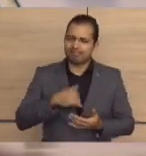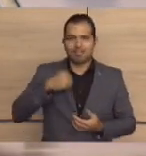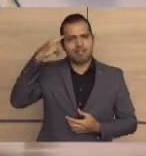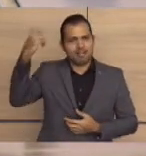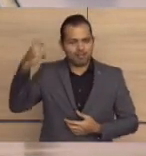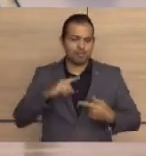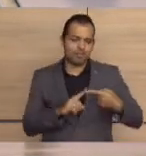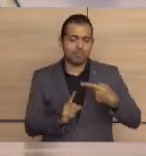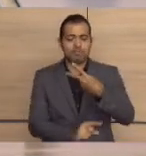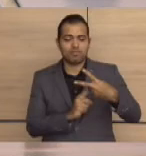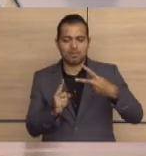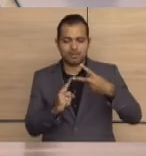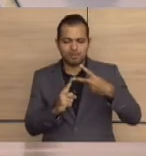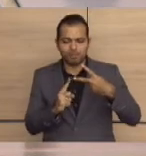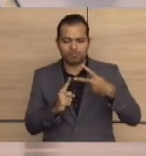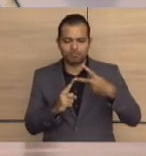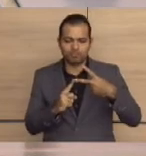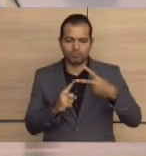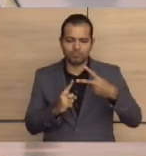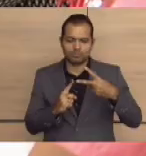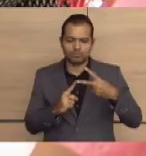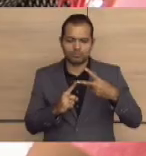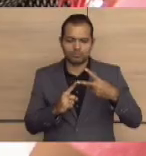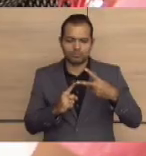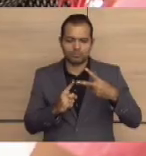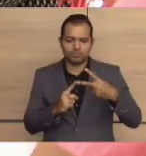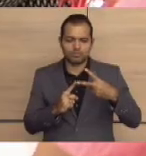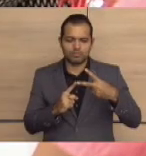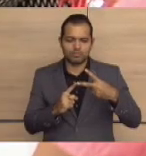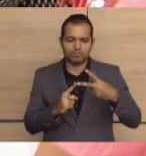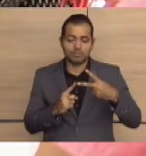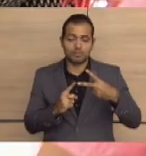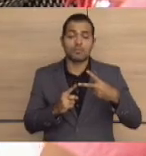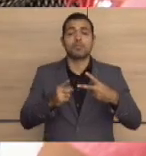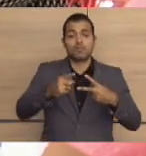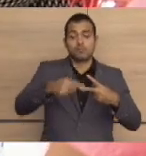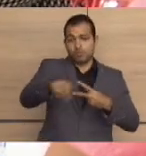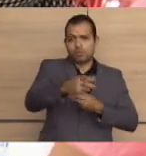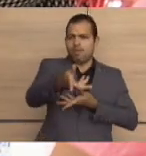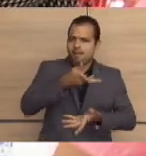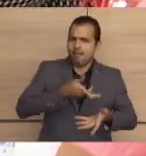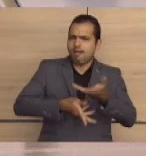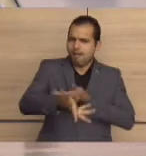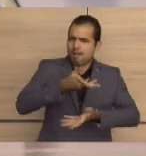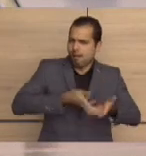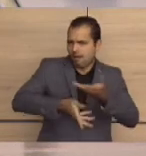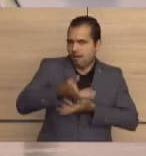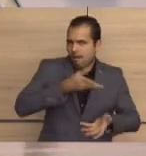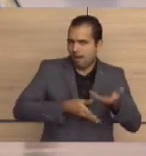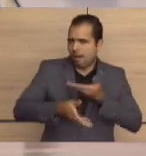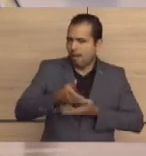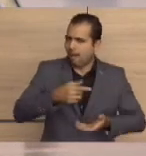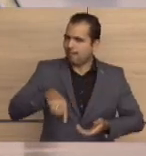Segundo, que consideramos, y en la retroalimentación que ustedes nos dan lo estamos haciendo por buen camino, y es el ejercicio